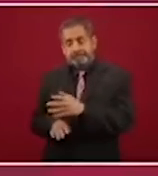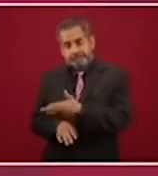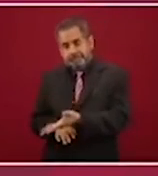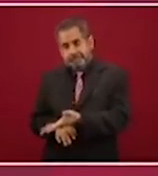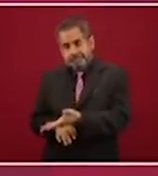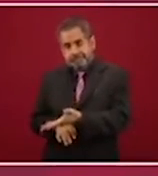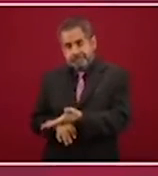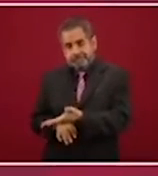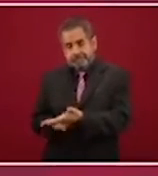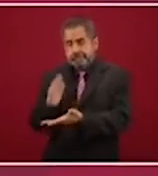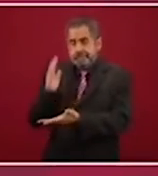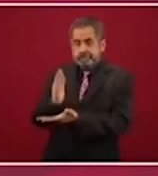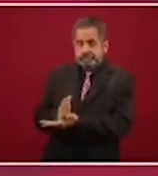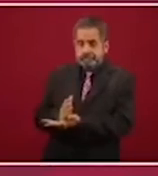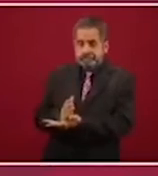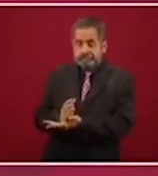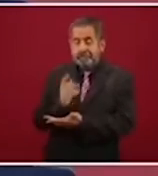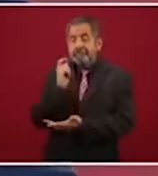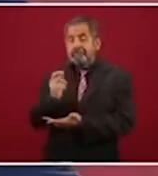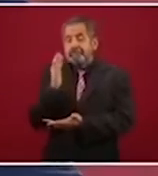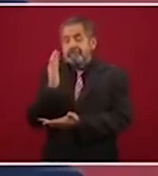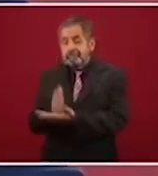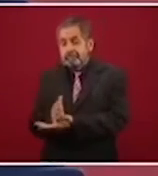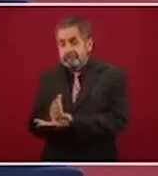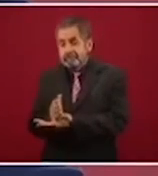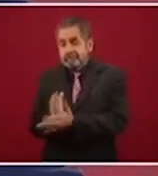esas obras. ¿Y qué significa? Que no haya